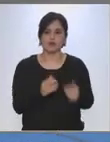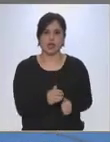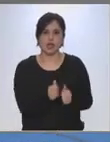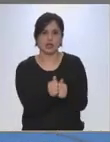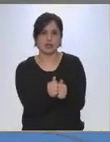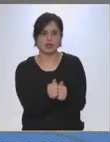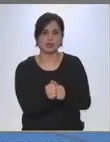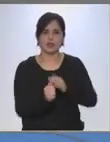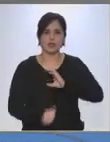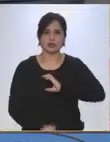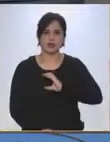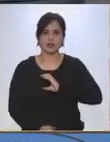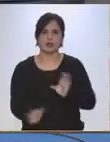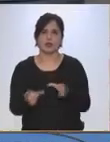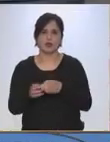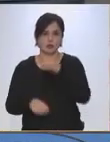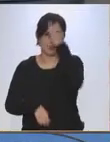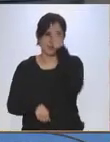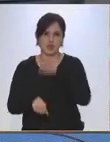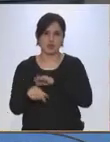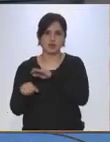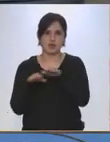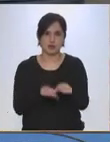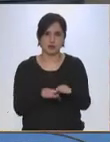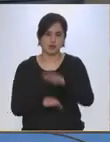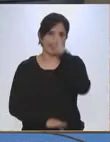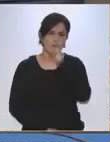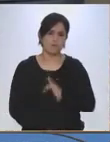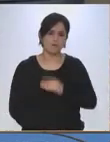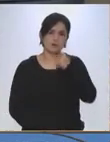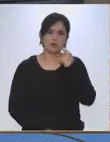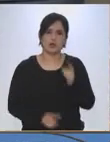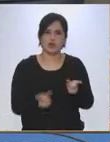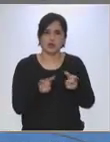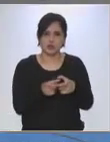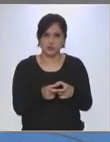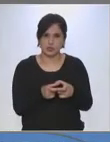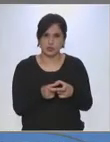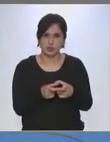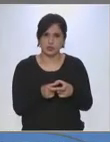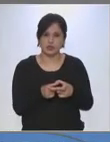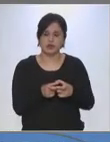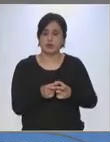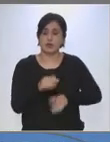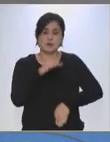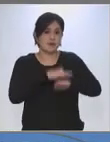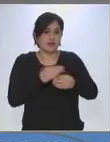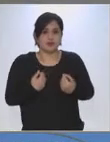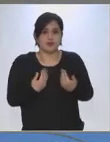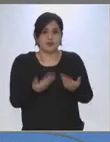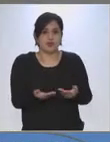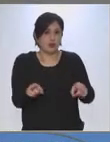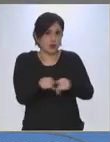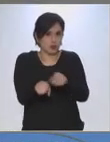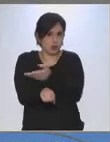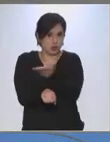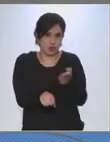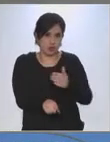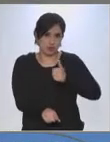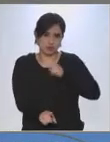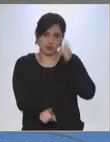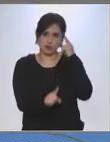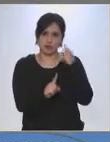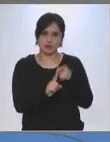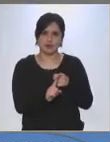entrenadores a los equipos médicos y de apoyo a los funcionarios del comité que se entregan al máximo al igual que ustedes para que se cumplan los